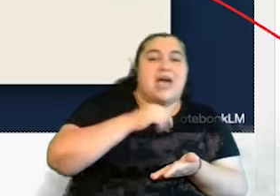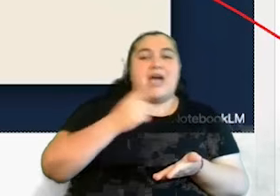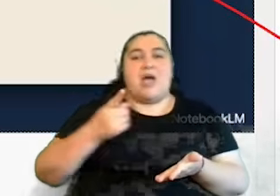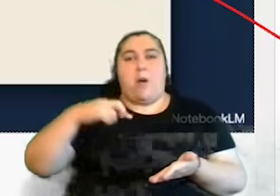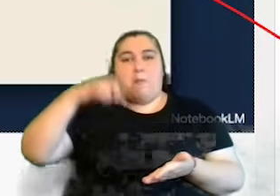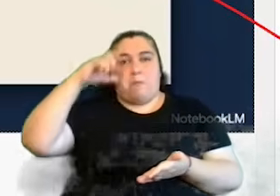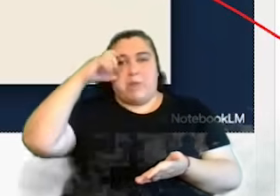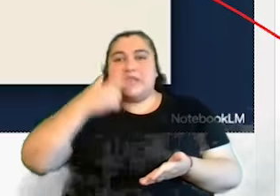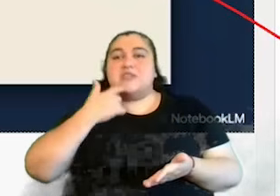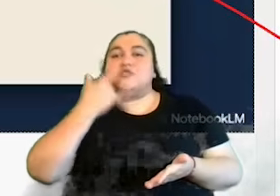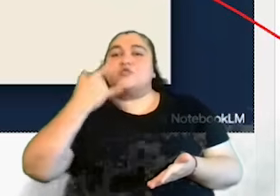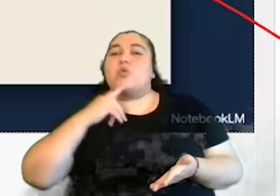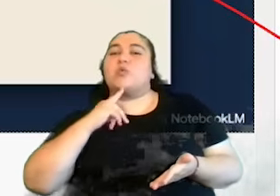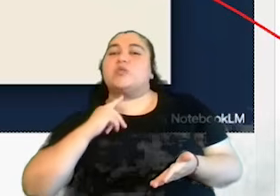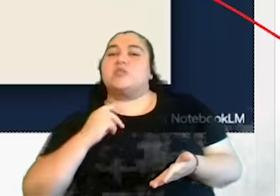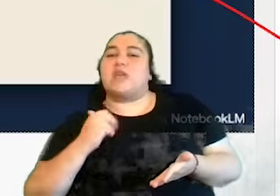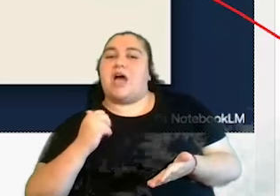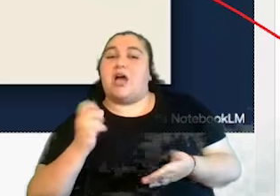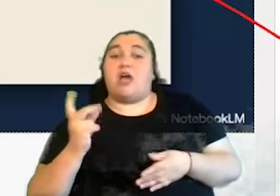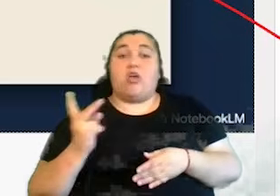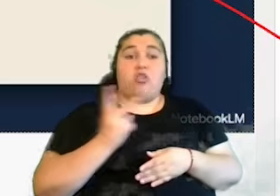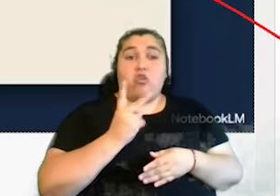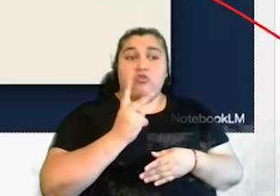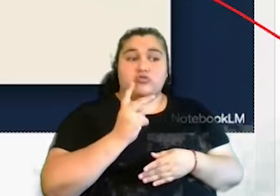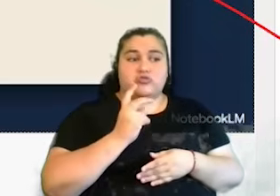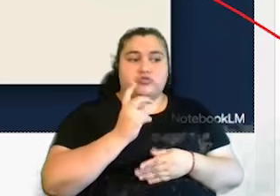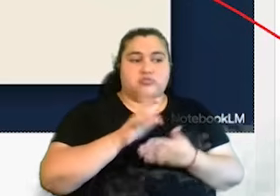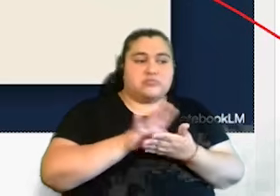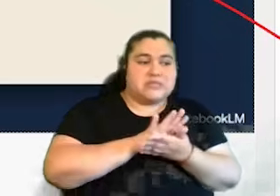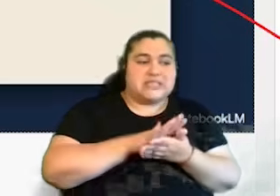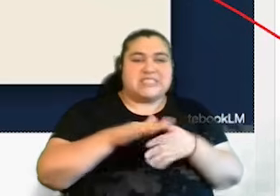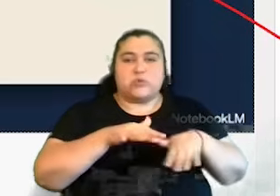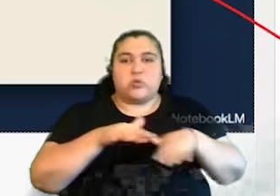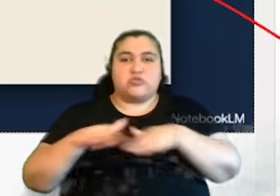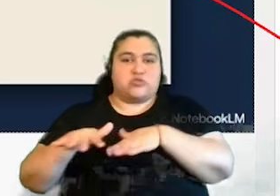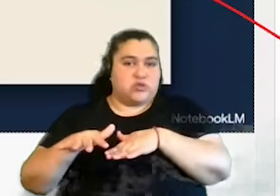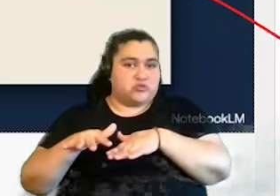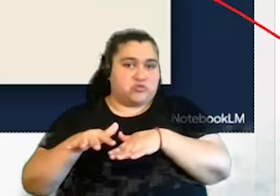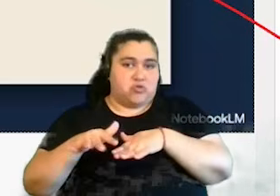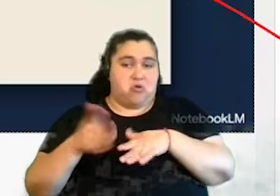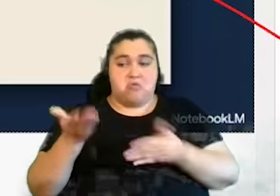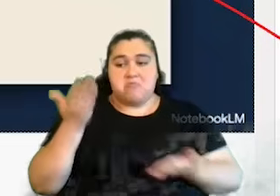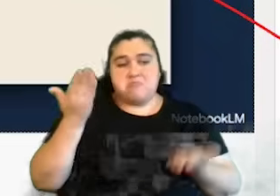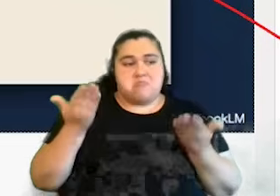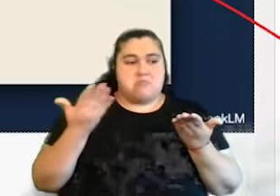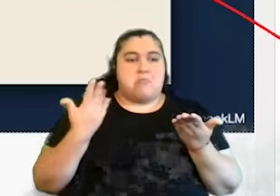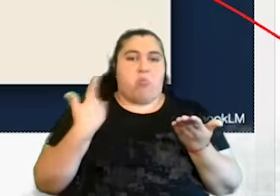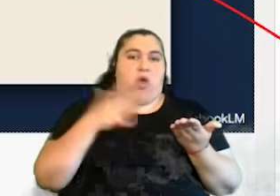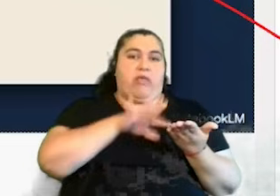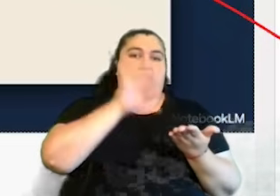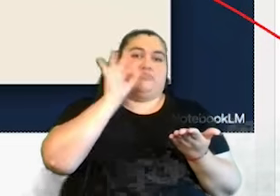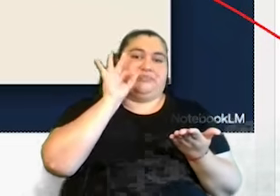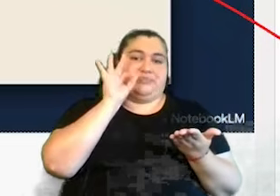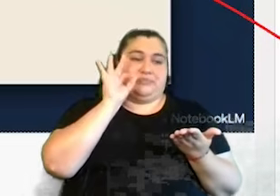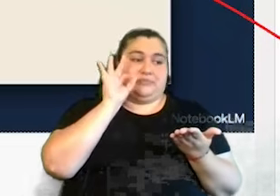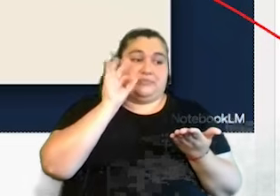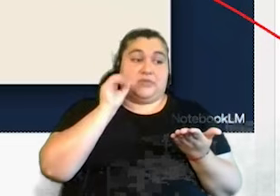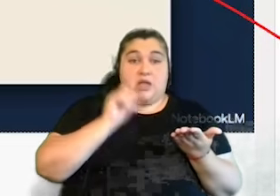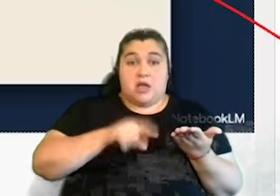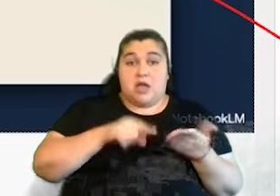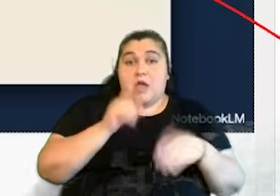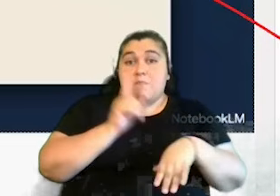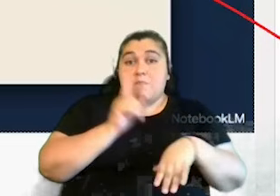entiendo yo que van a descartar la base presunta y tomarán únicamente la base cierta y en la medida que pasan la condición objetiva de